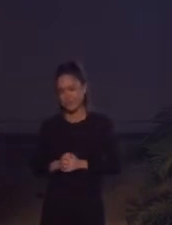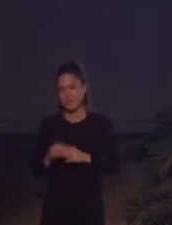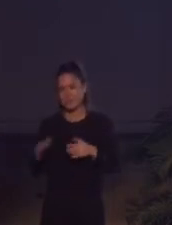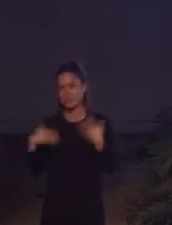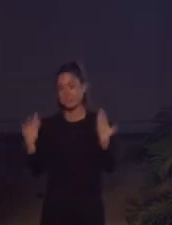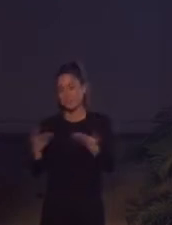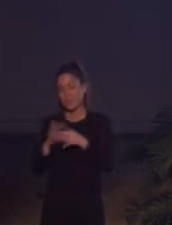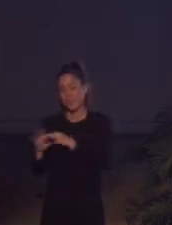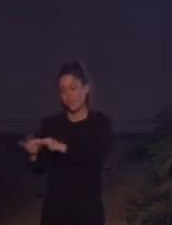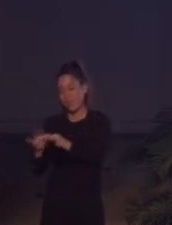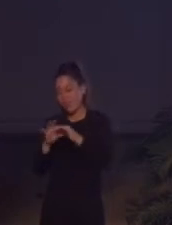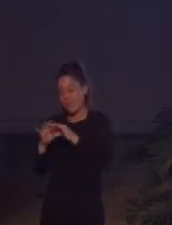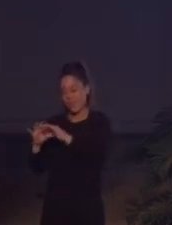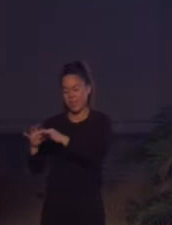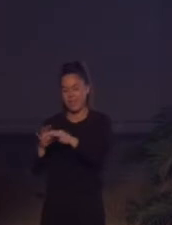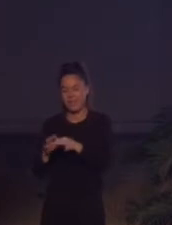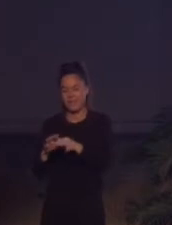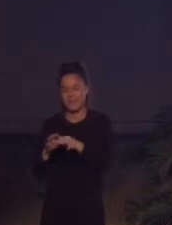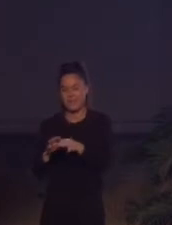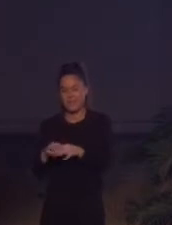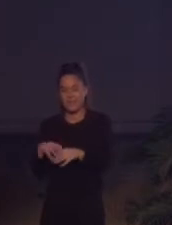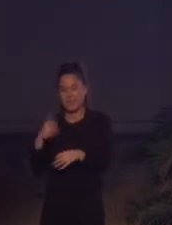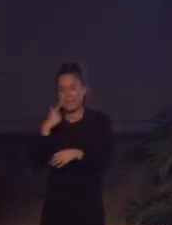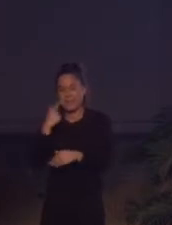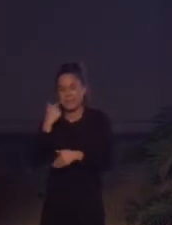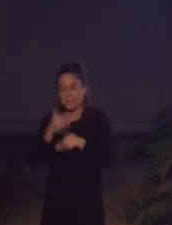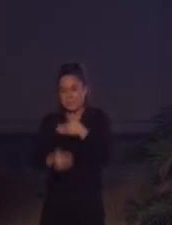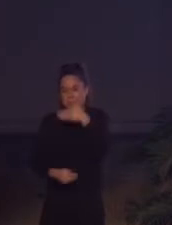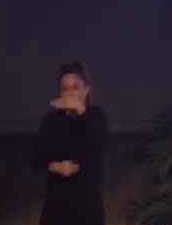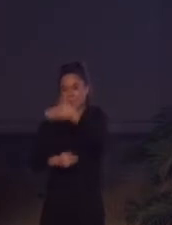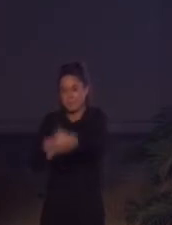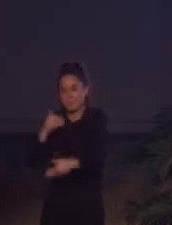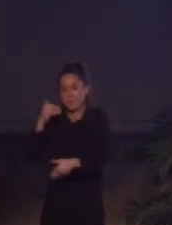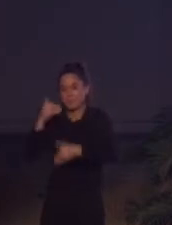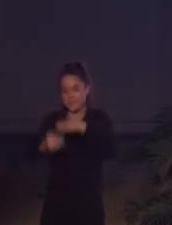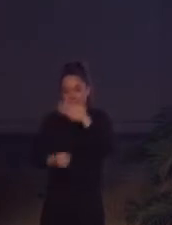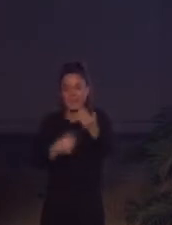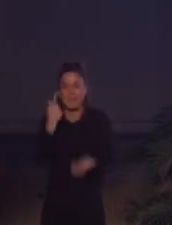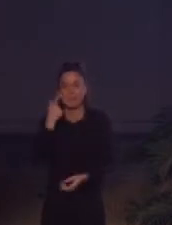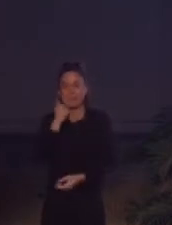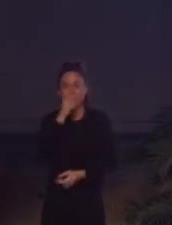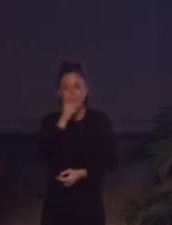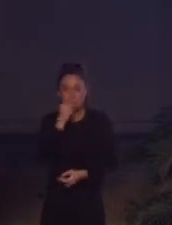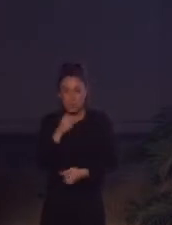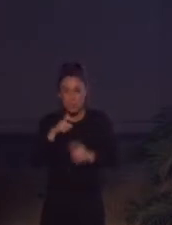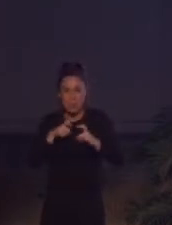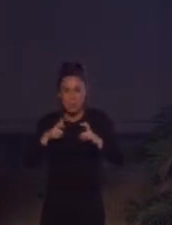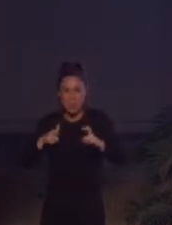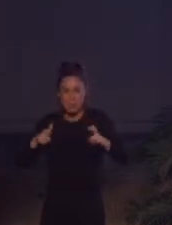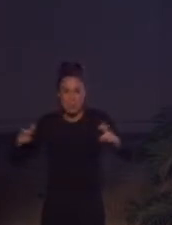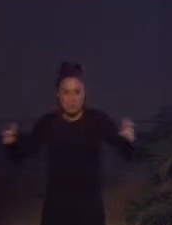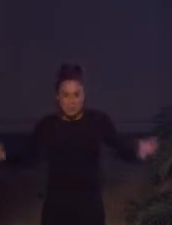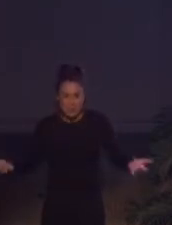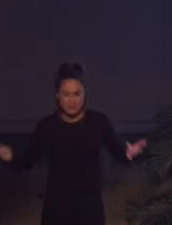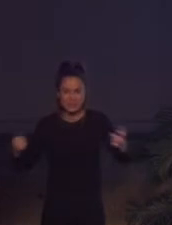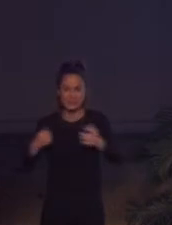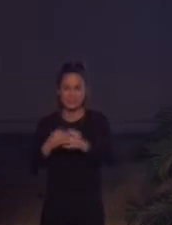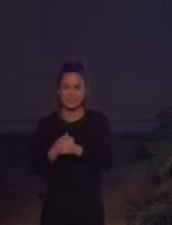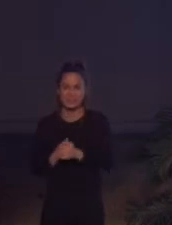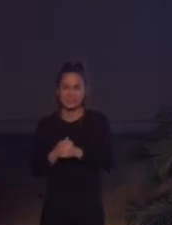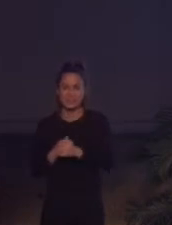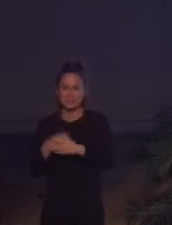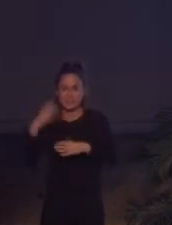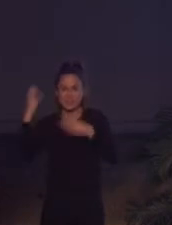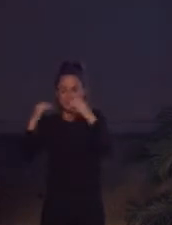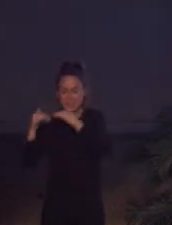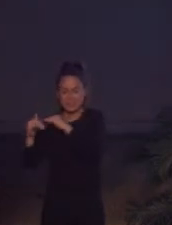horiek, espero dugu, ba, iaia bakarrik etorriko direla, komprometituak ba gaude, benetan hau izatearekin egin